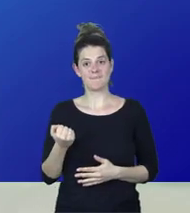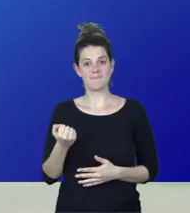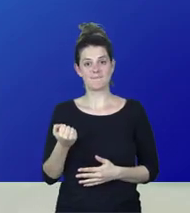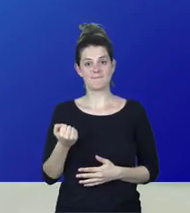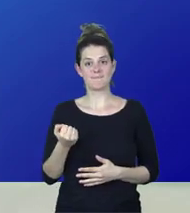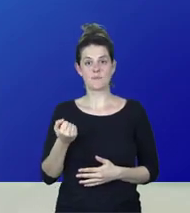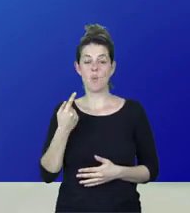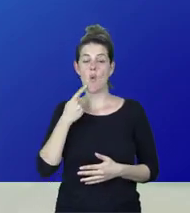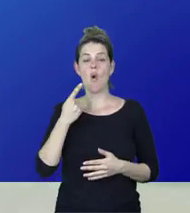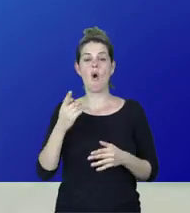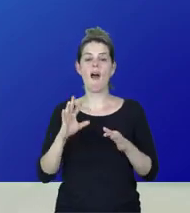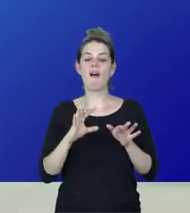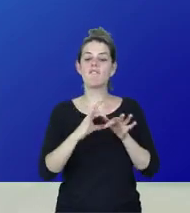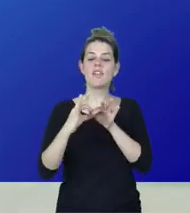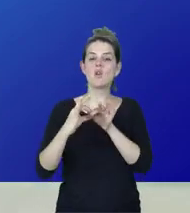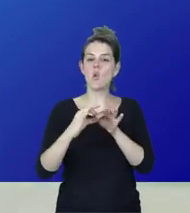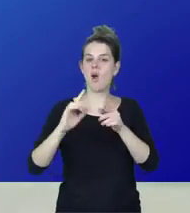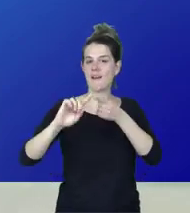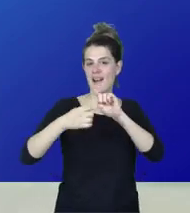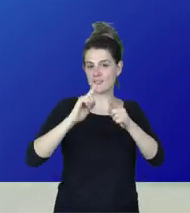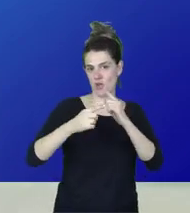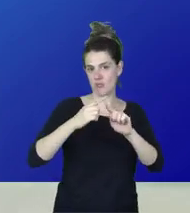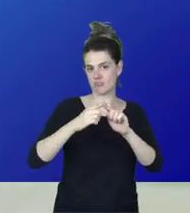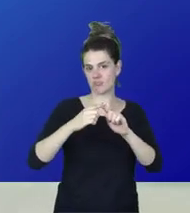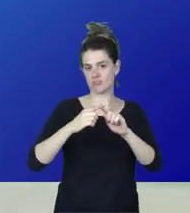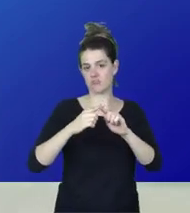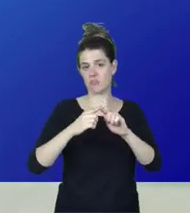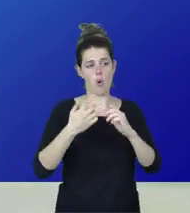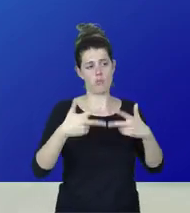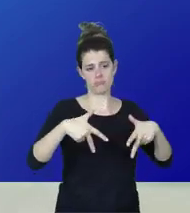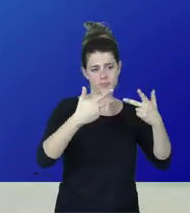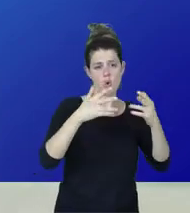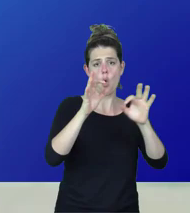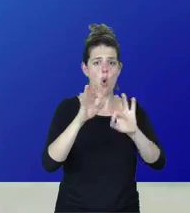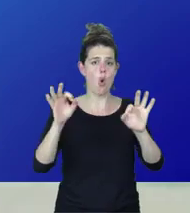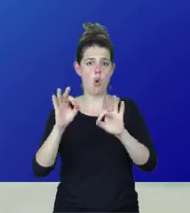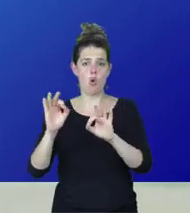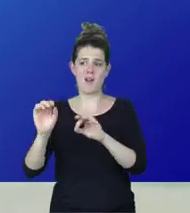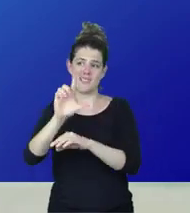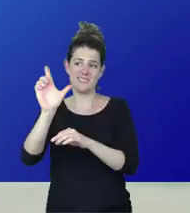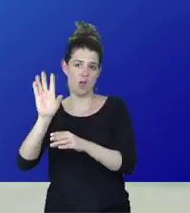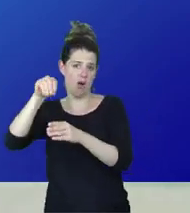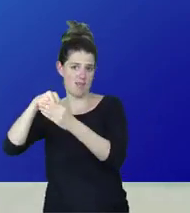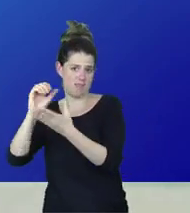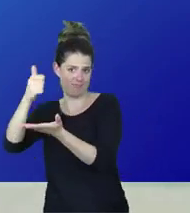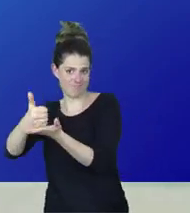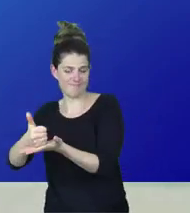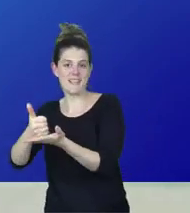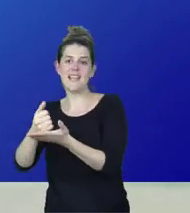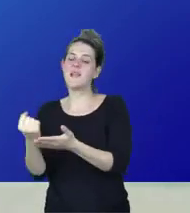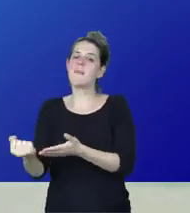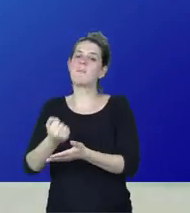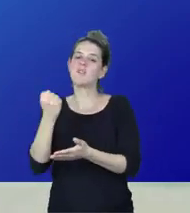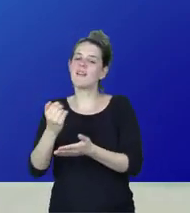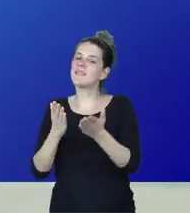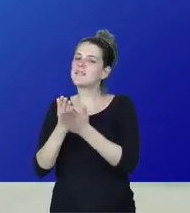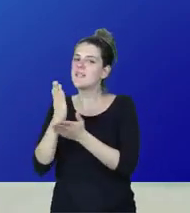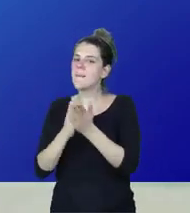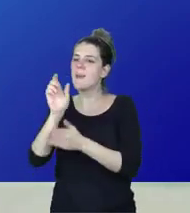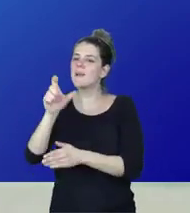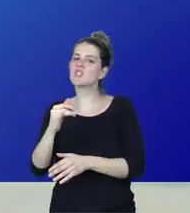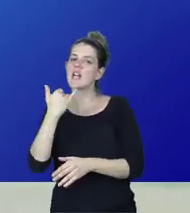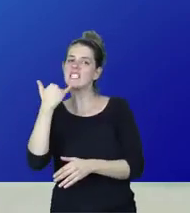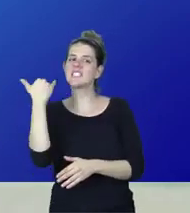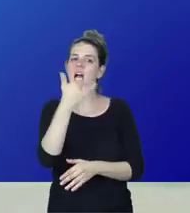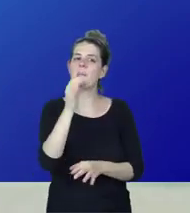en el vínculo que se genere a través de la virtualidad o en el evento presencial siempre sea un referente del liceo o de